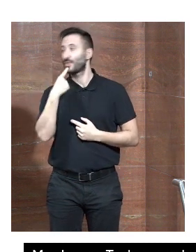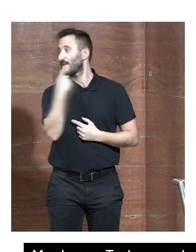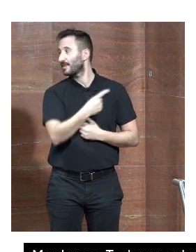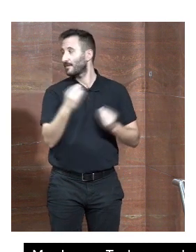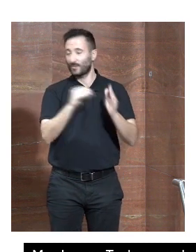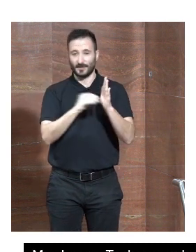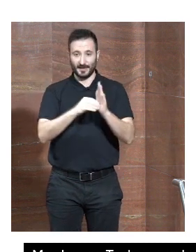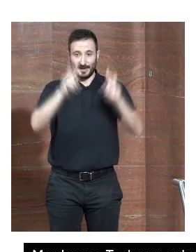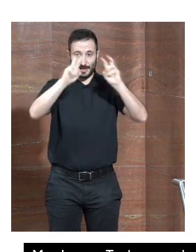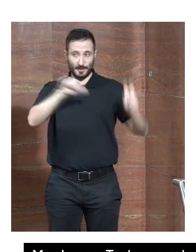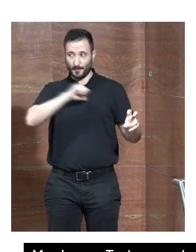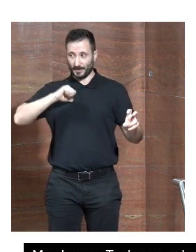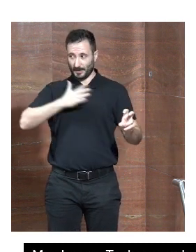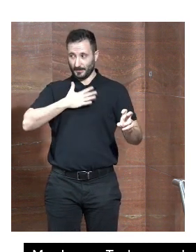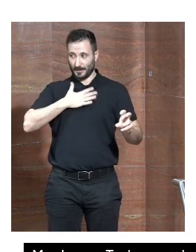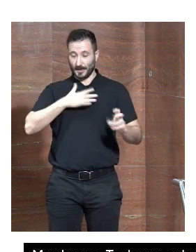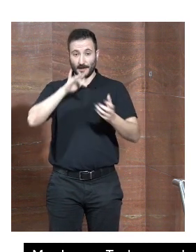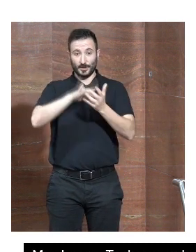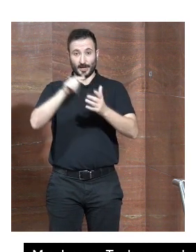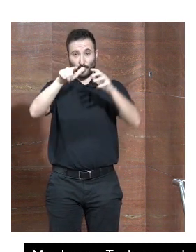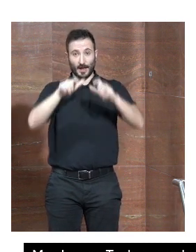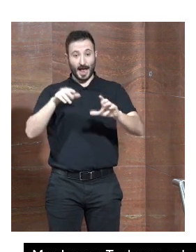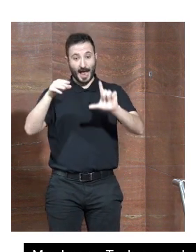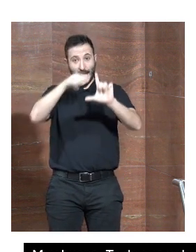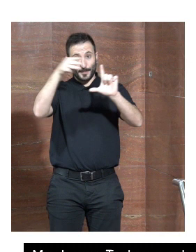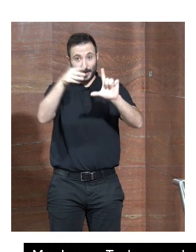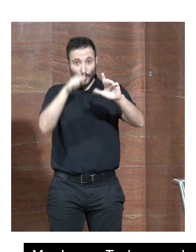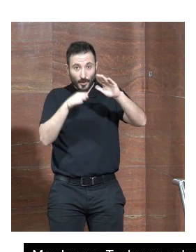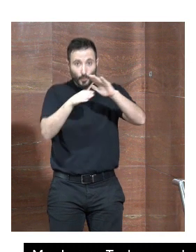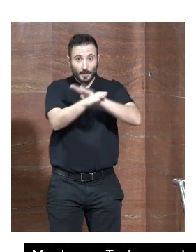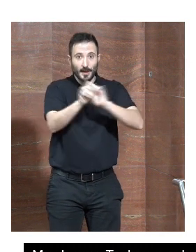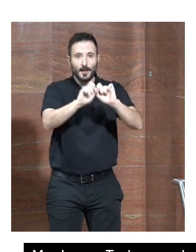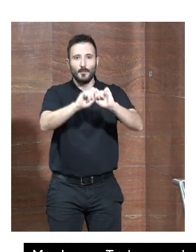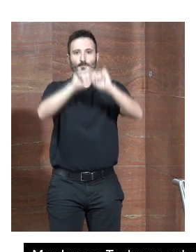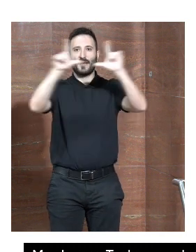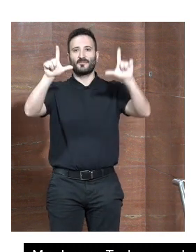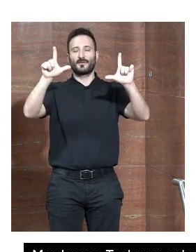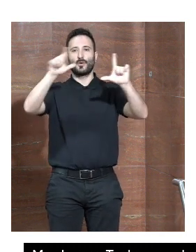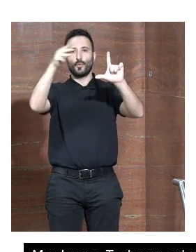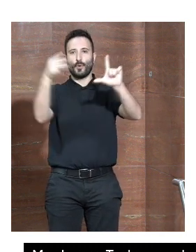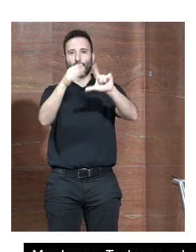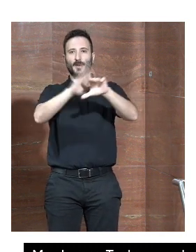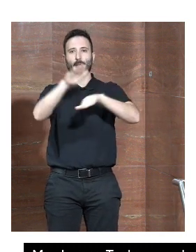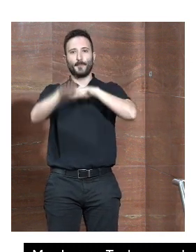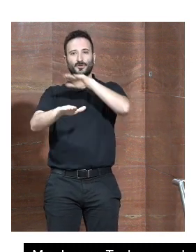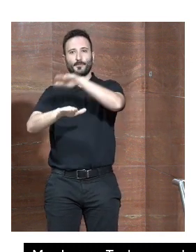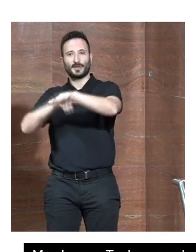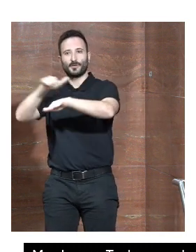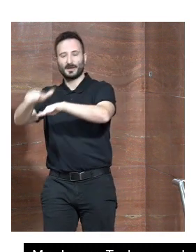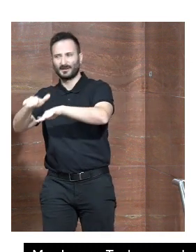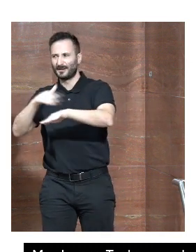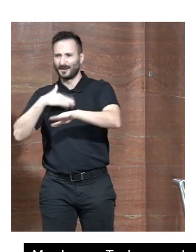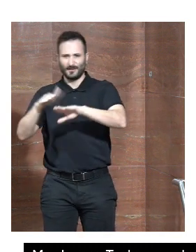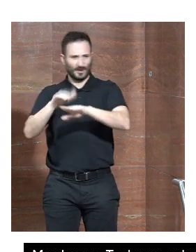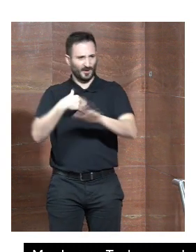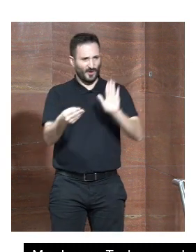pero yo es a título personal, es cuando te metes en la aplicación y te salta el navegador web. para completar algunos pasos. Dices, vamos a ver, yo estoy aquí